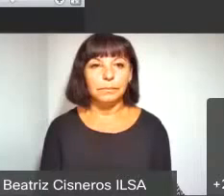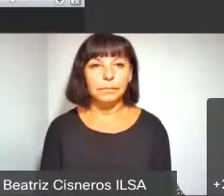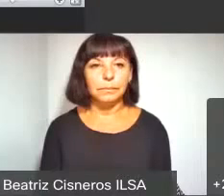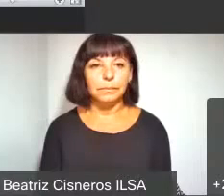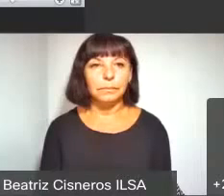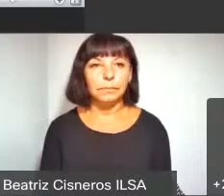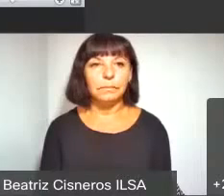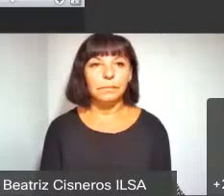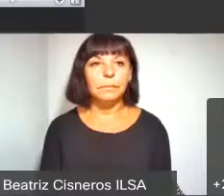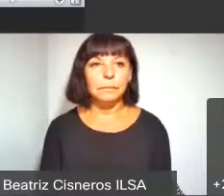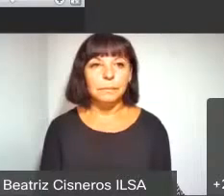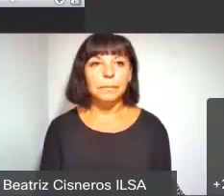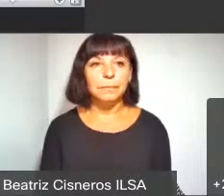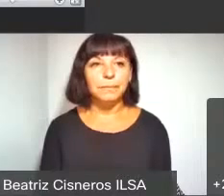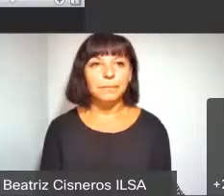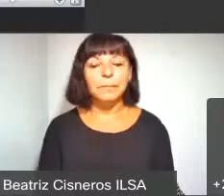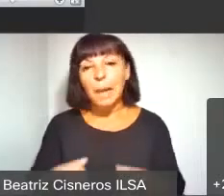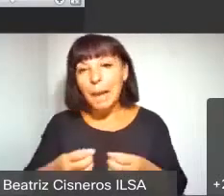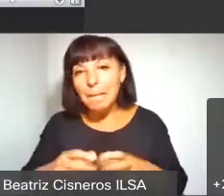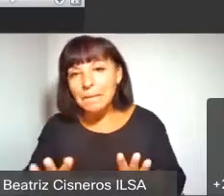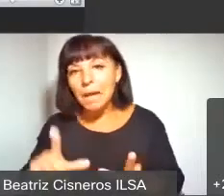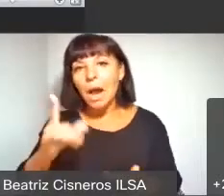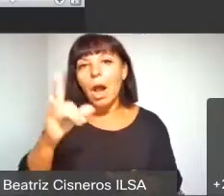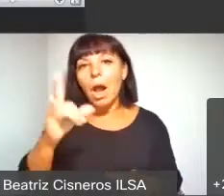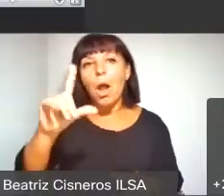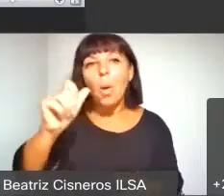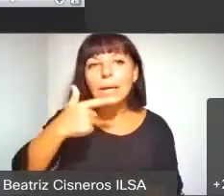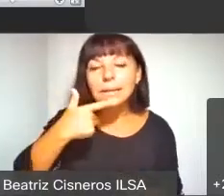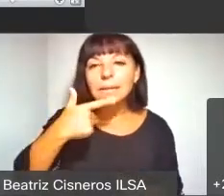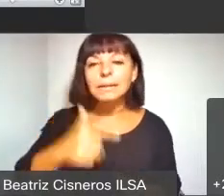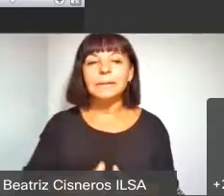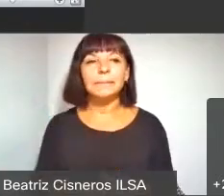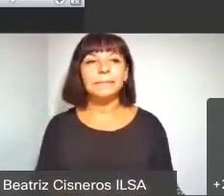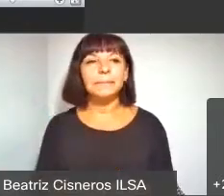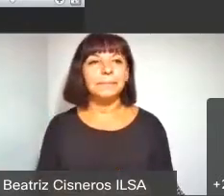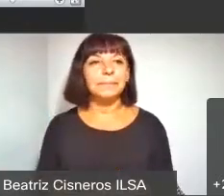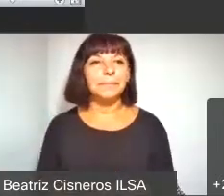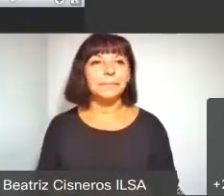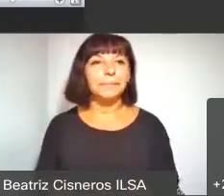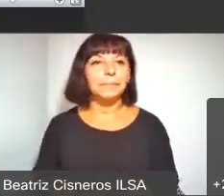Listo, Lucas, arranque nomás. Buenísimo, bien.